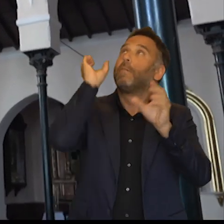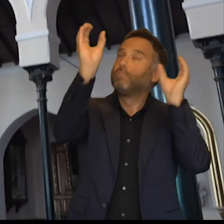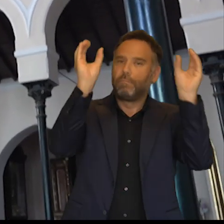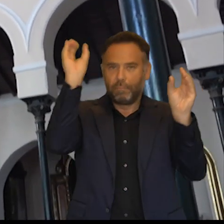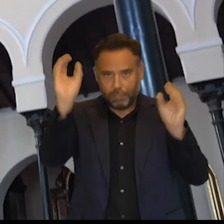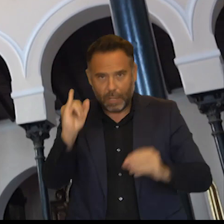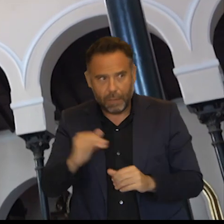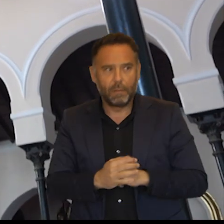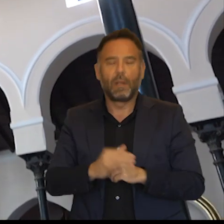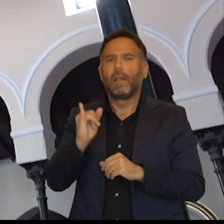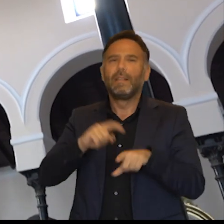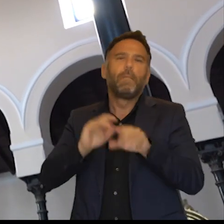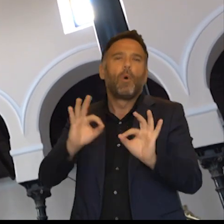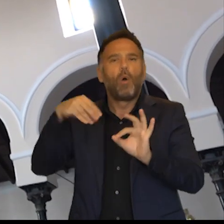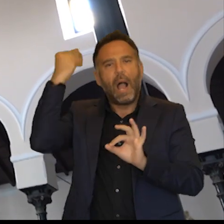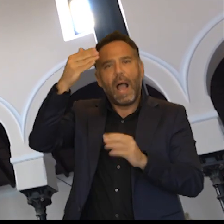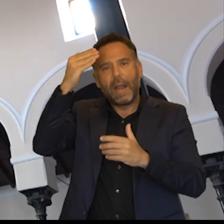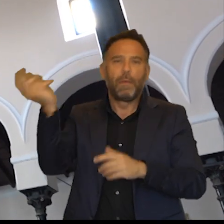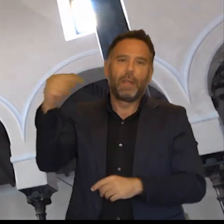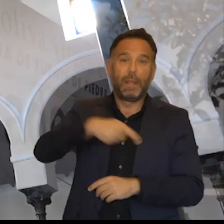tejas mozárabes.